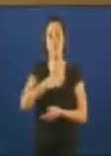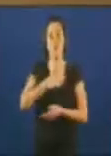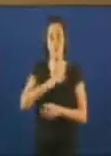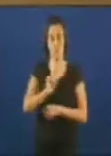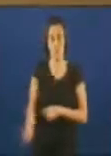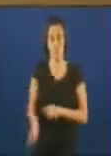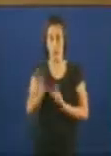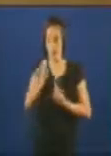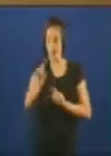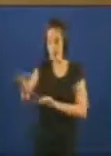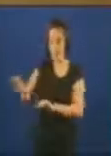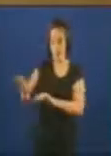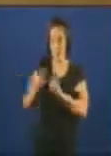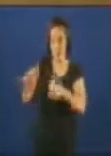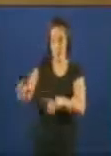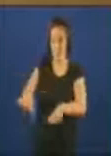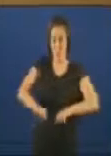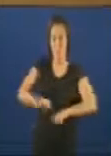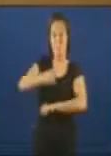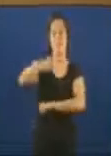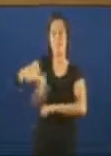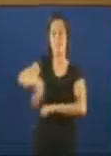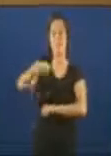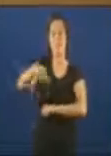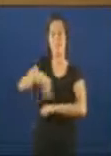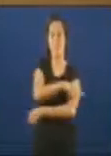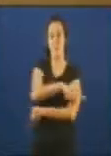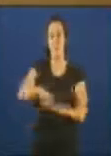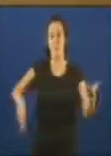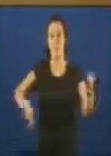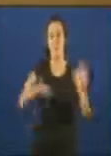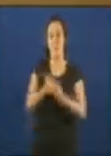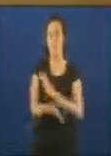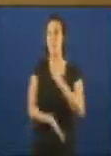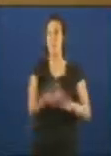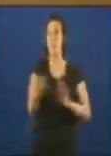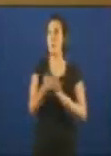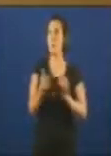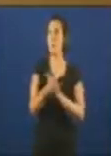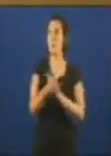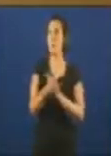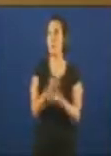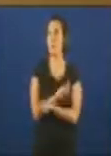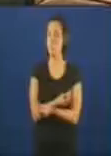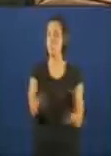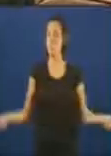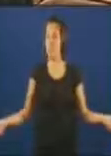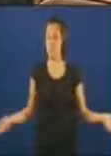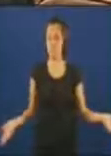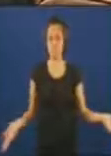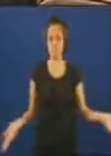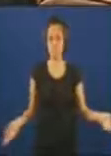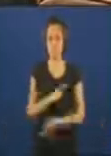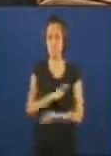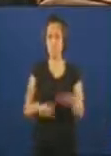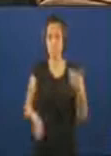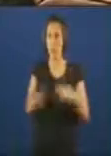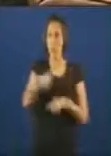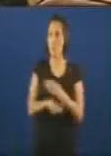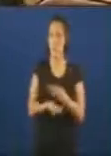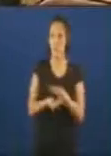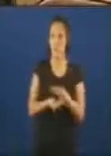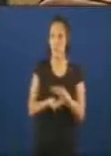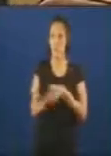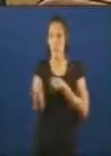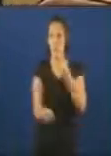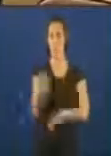vostede é presidente, Galiza está en deconstrución. Galiza está sendo vendida por